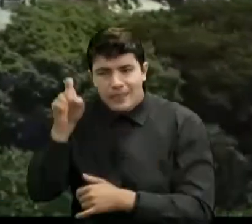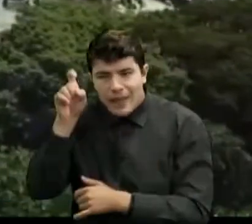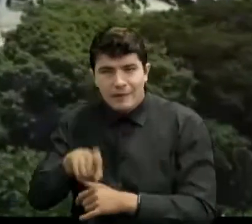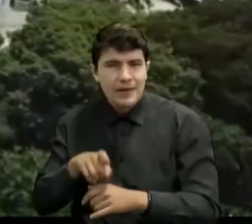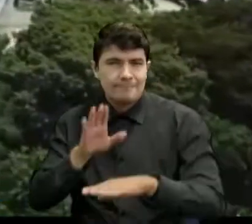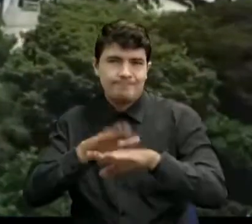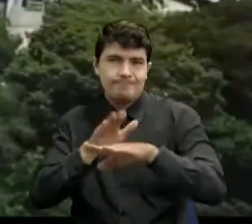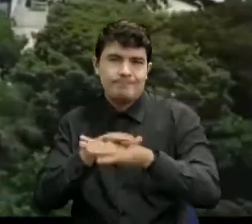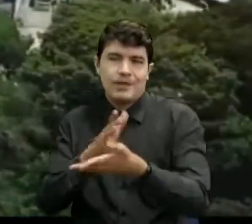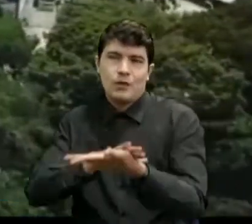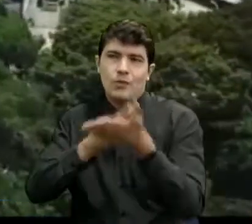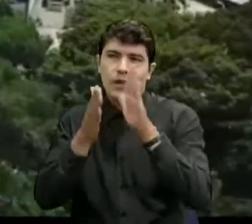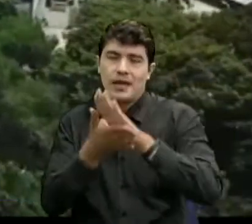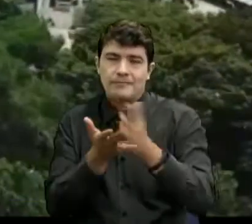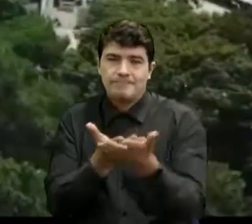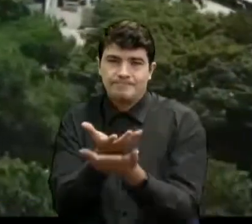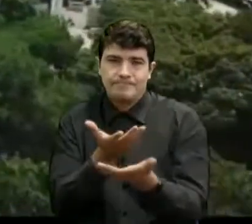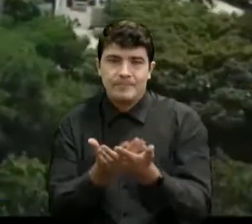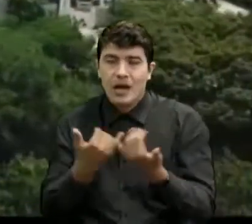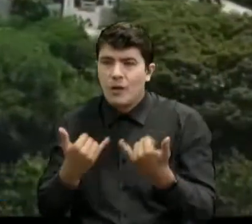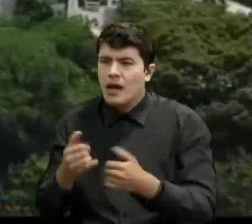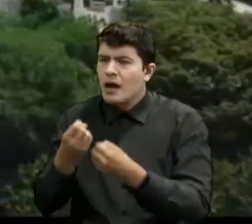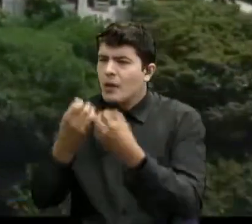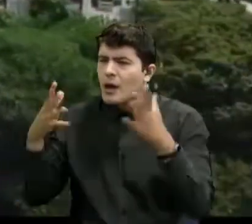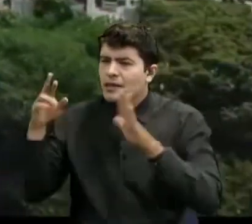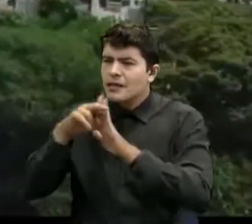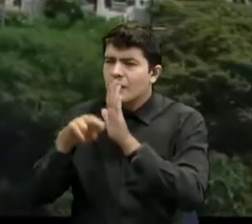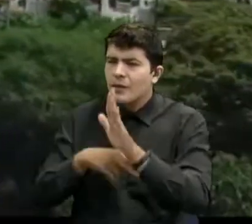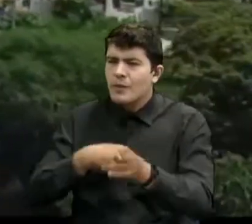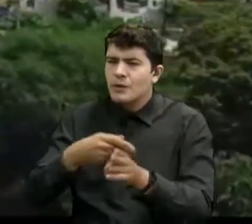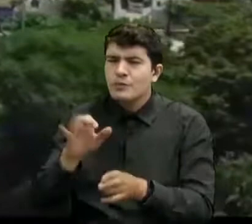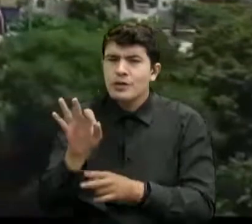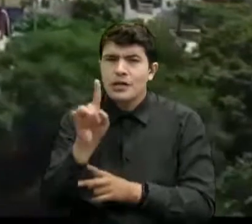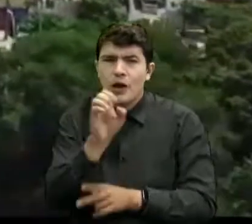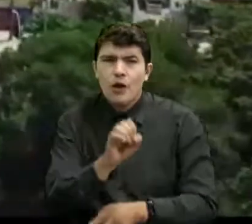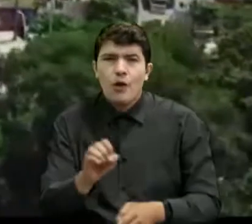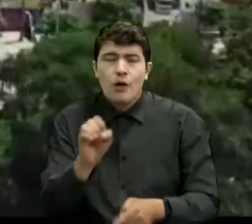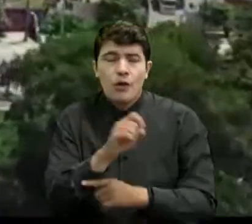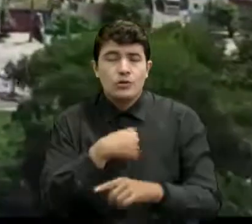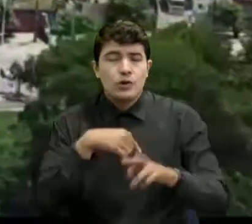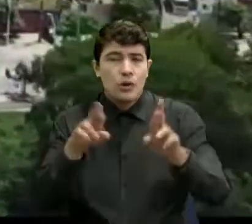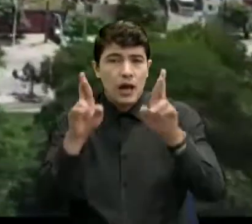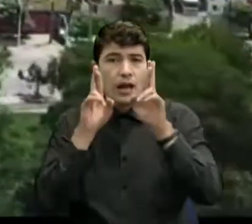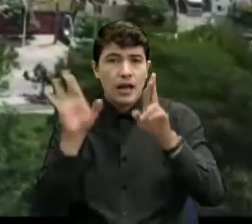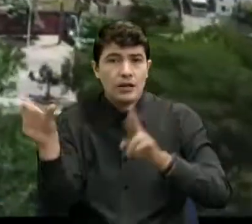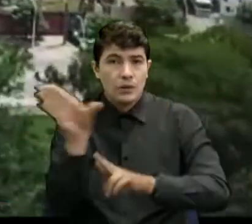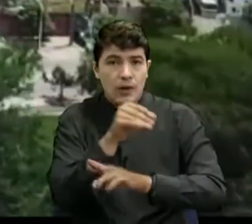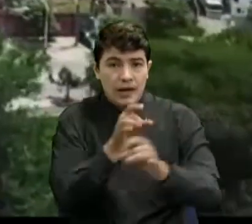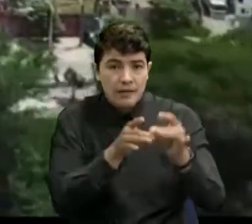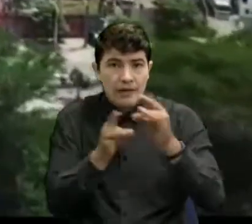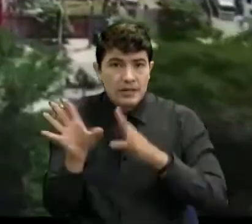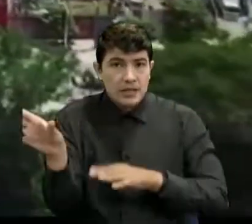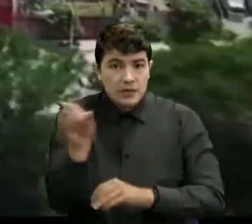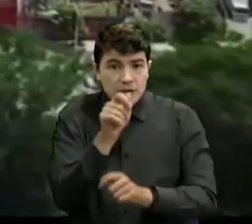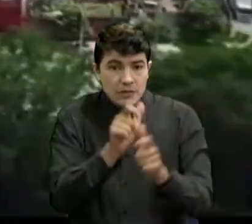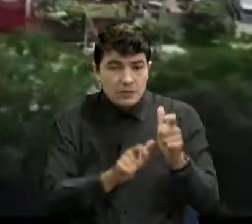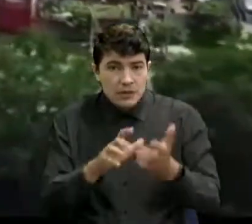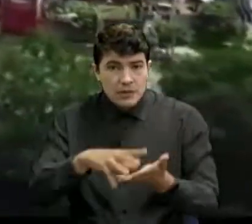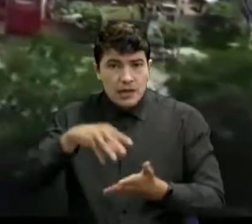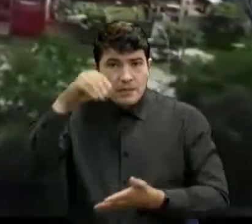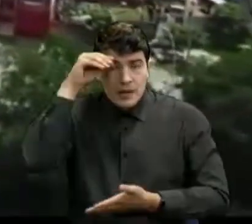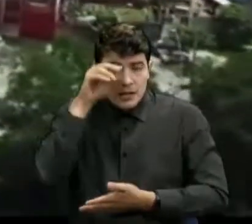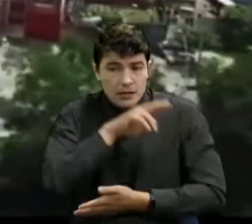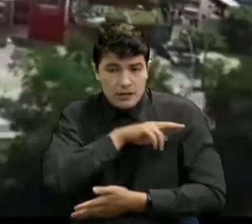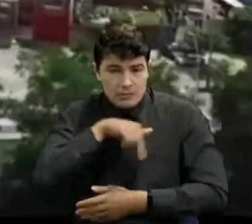Me preguntaban cuántas normas va a poner para el Halloween, para el 31. Yo espero que sea una fecha donde se demuestre que ya estamos aprendiendo y que seamos